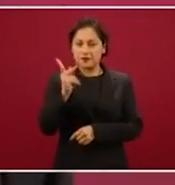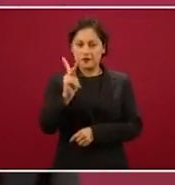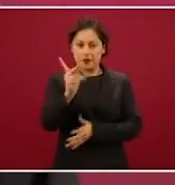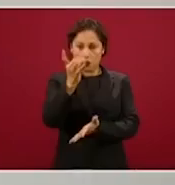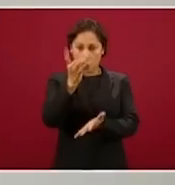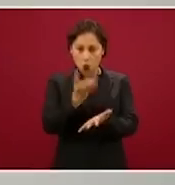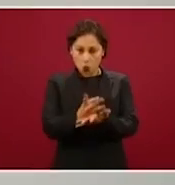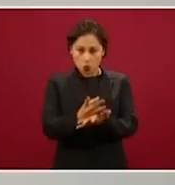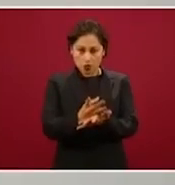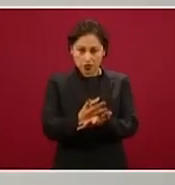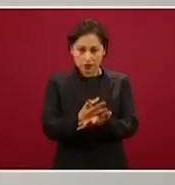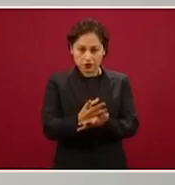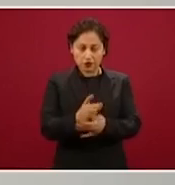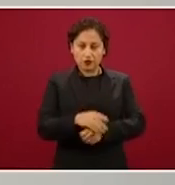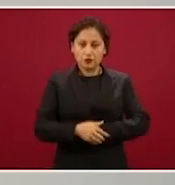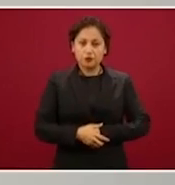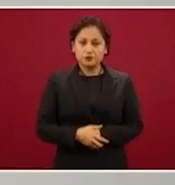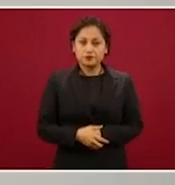de